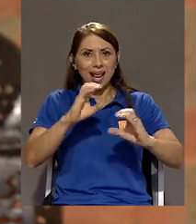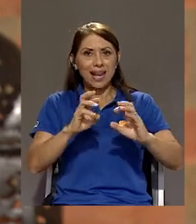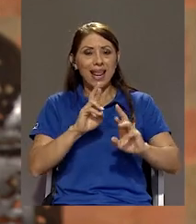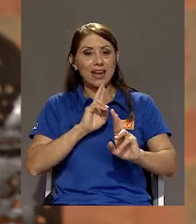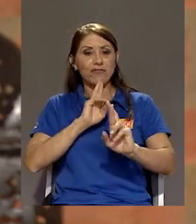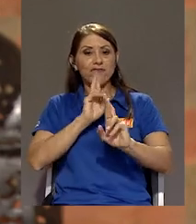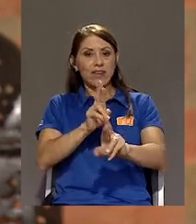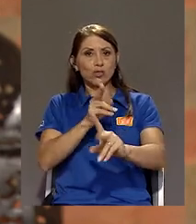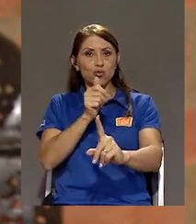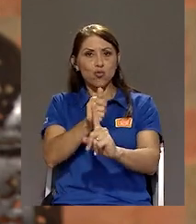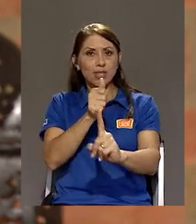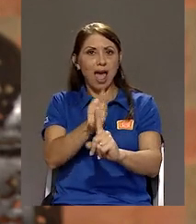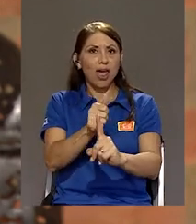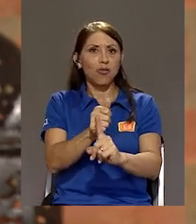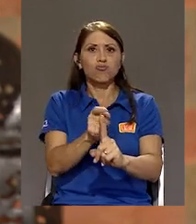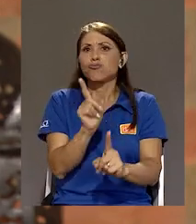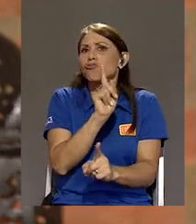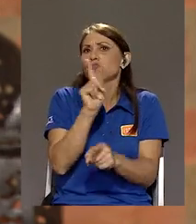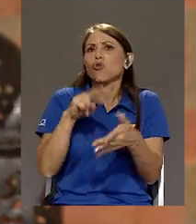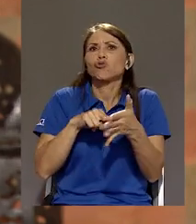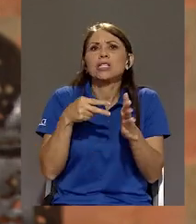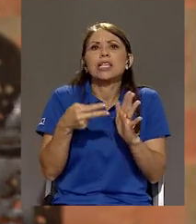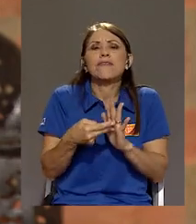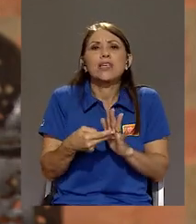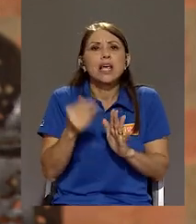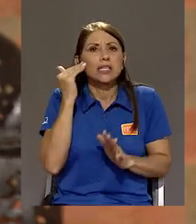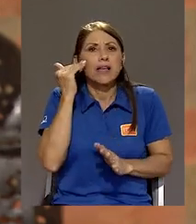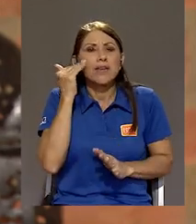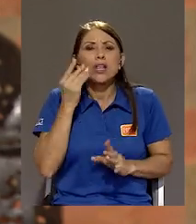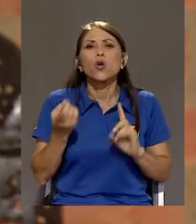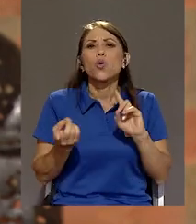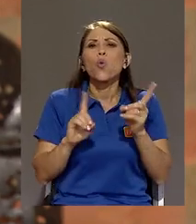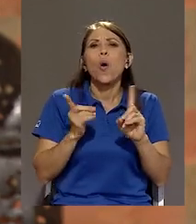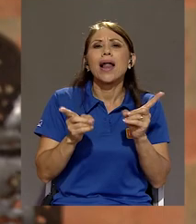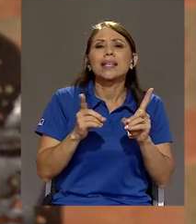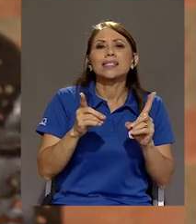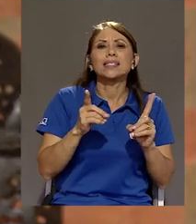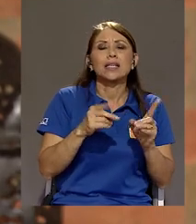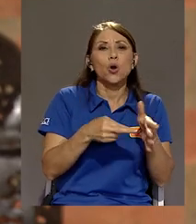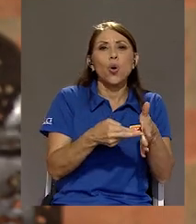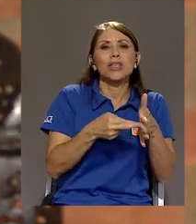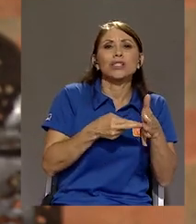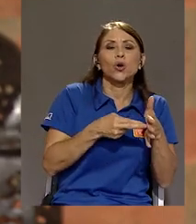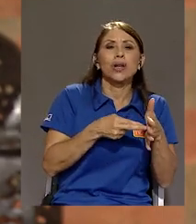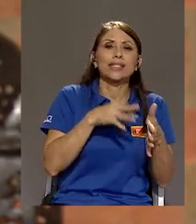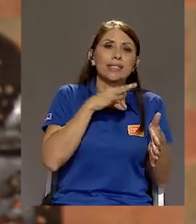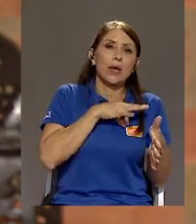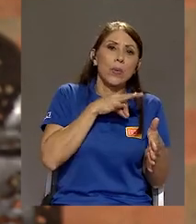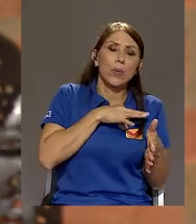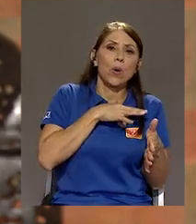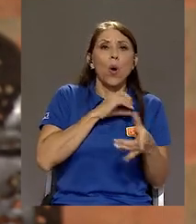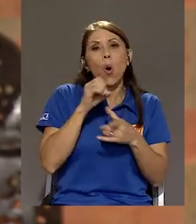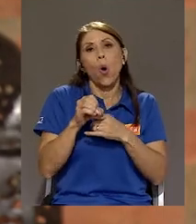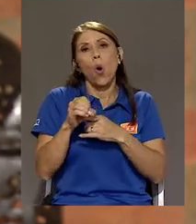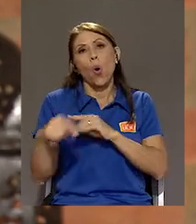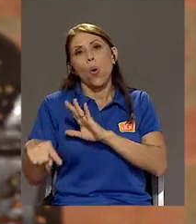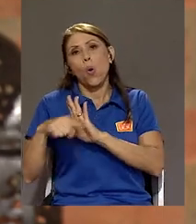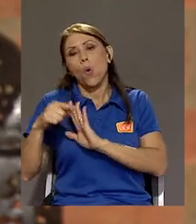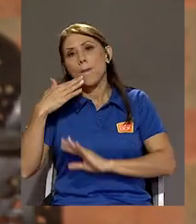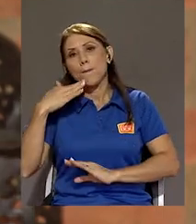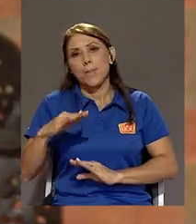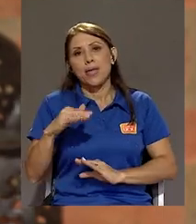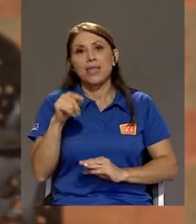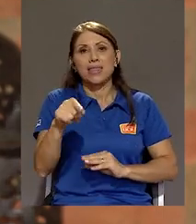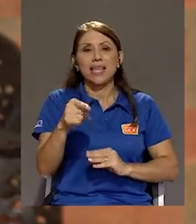per se no habla nada acerca de cuáles son las condiciones beneficiosas o perjudiciales de ese intercambio comercial. Por lo